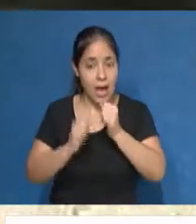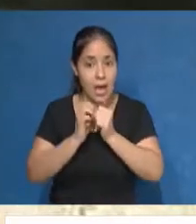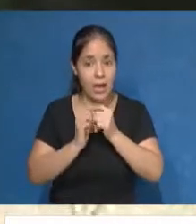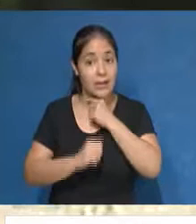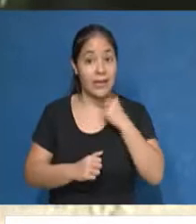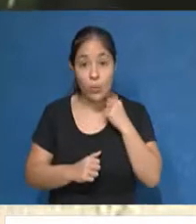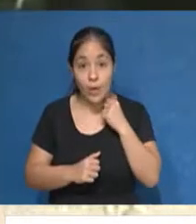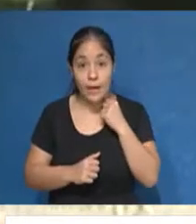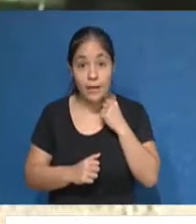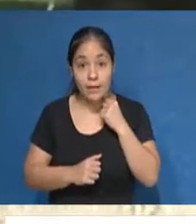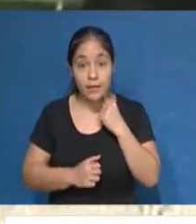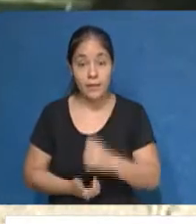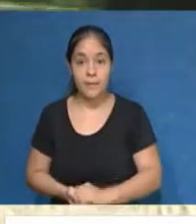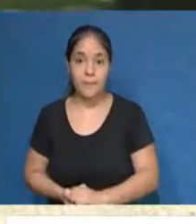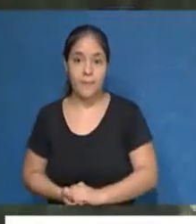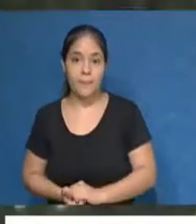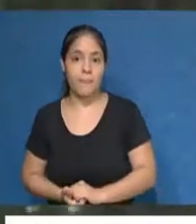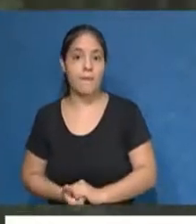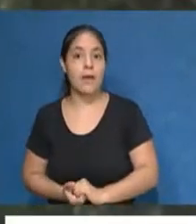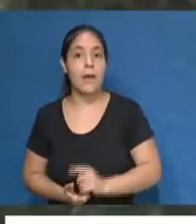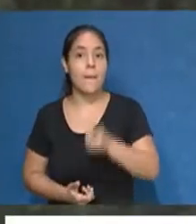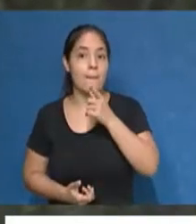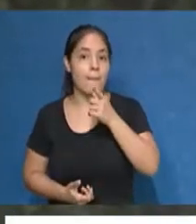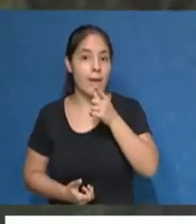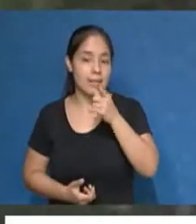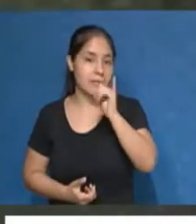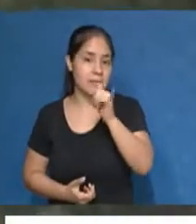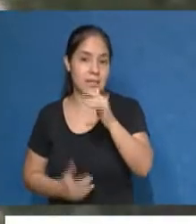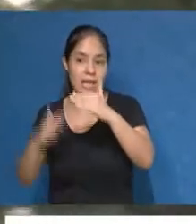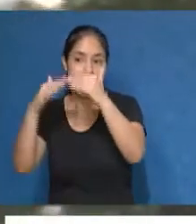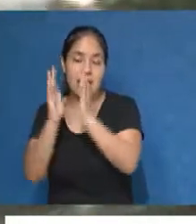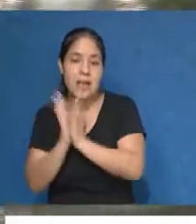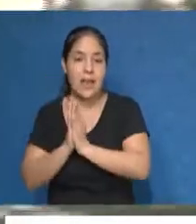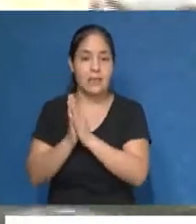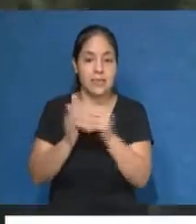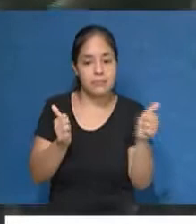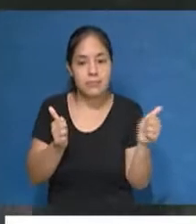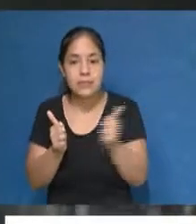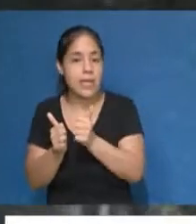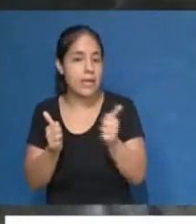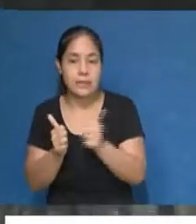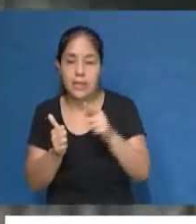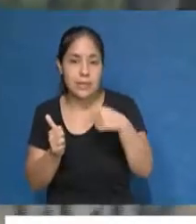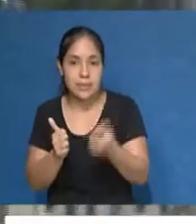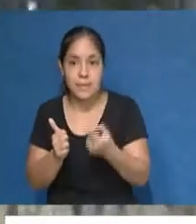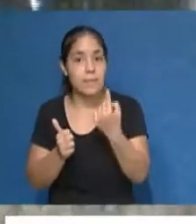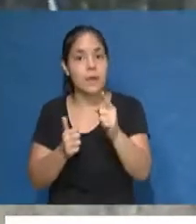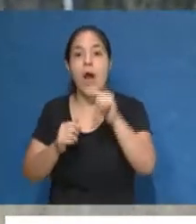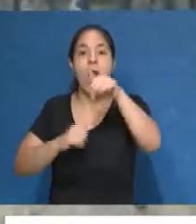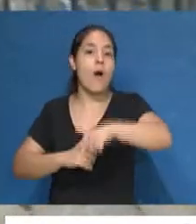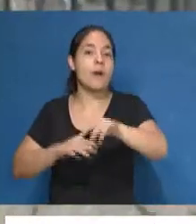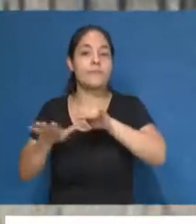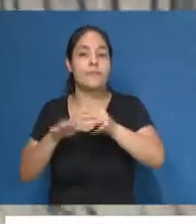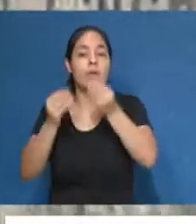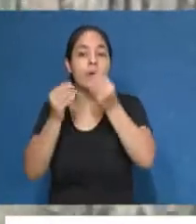Por lo que tenemos entendido, estuvo cerca de la iglesia, no nos han podido dar certezas acerca de su actual situación,